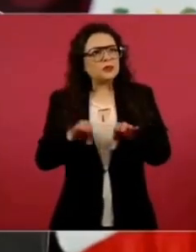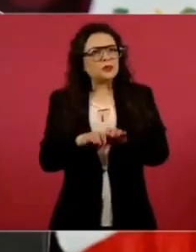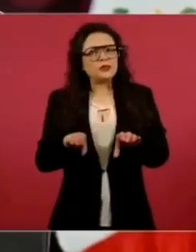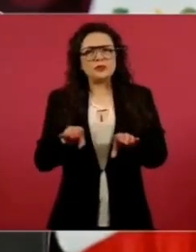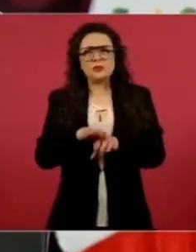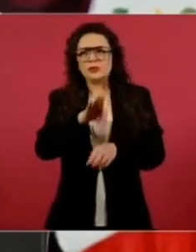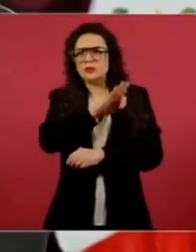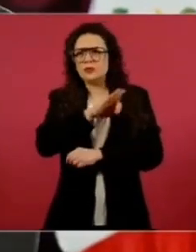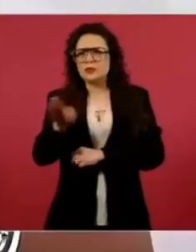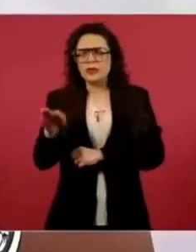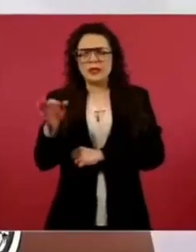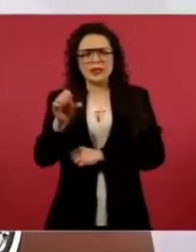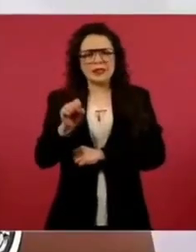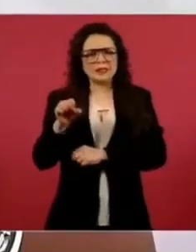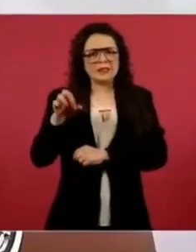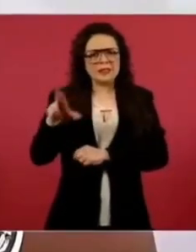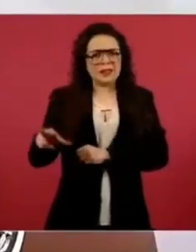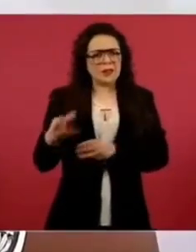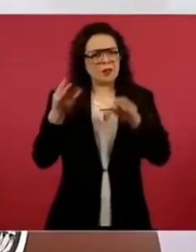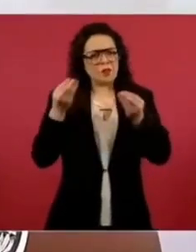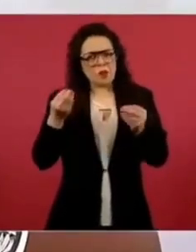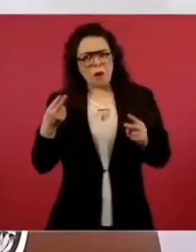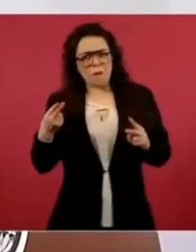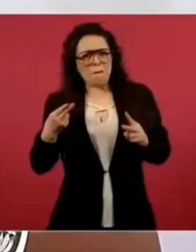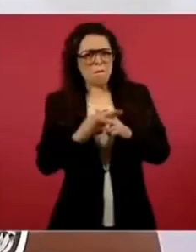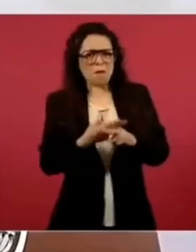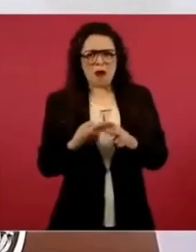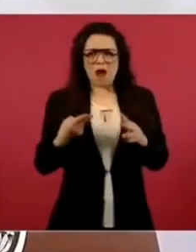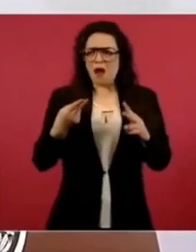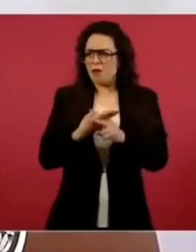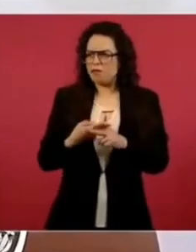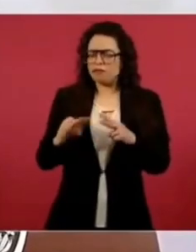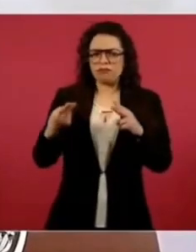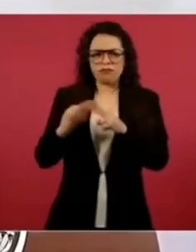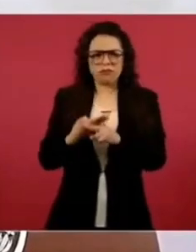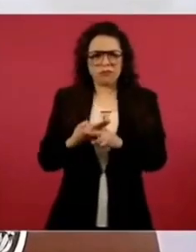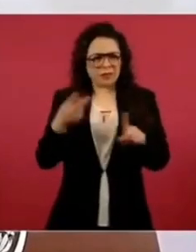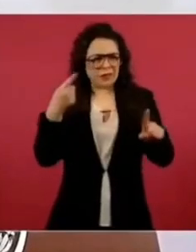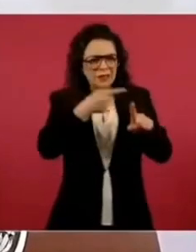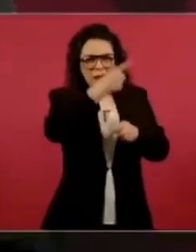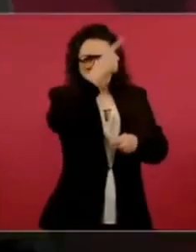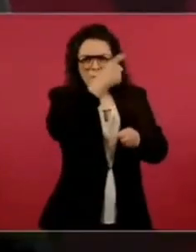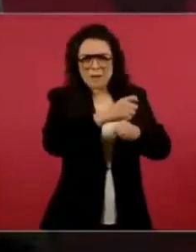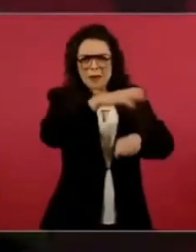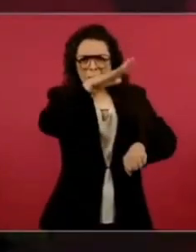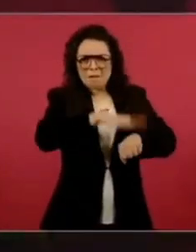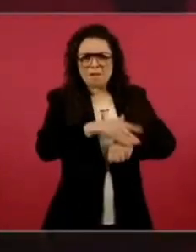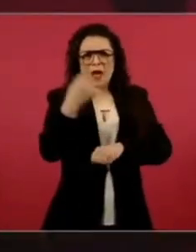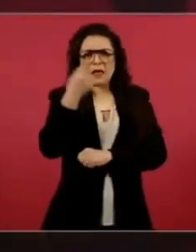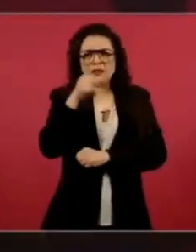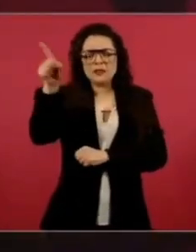homicidios más que en Jalisco más que en Michoacán más que en